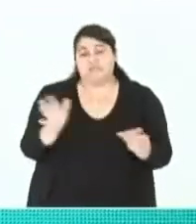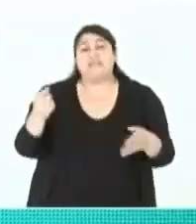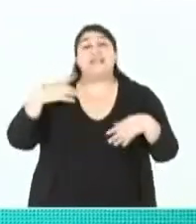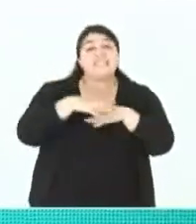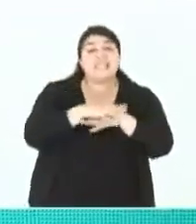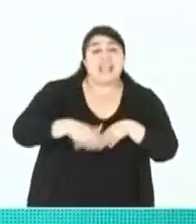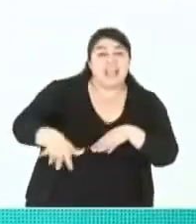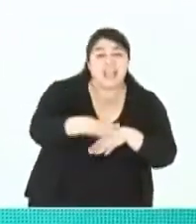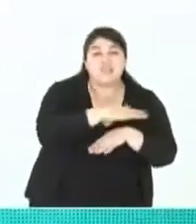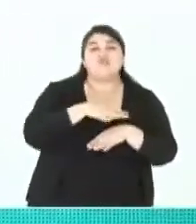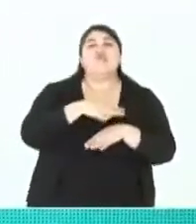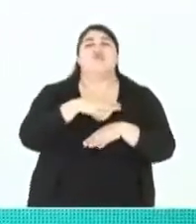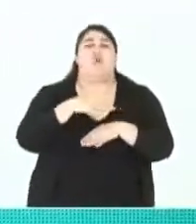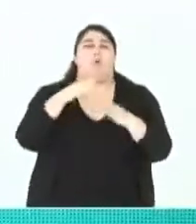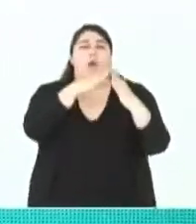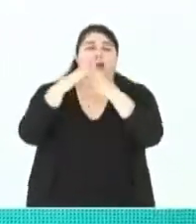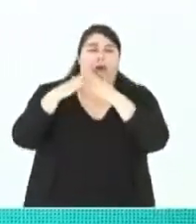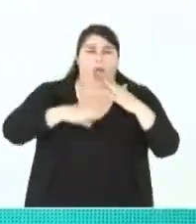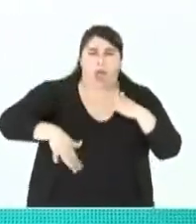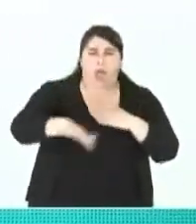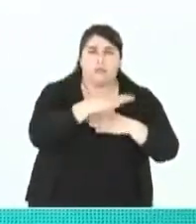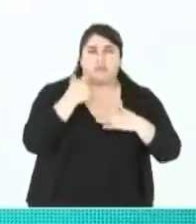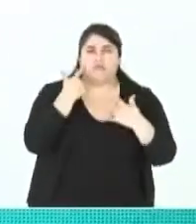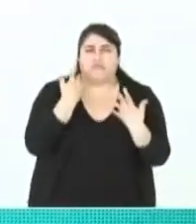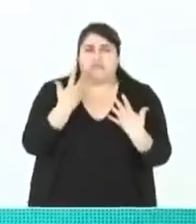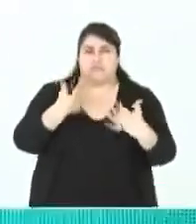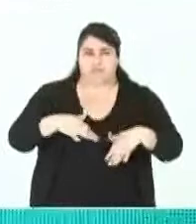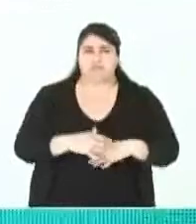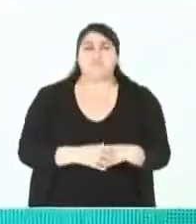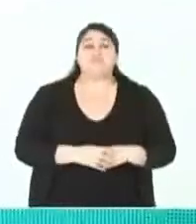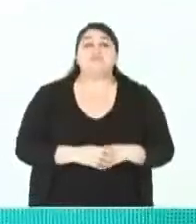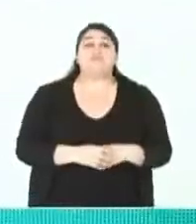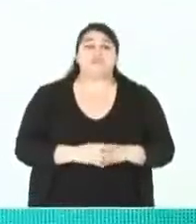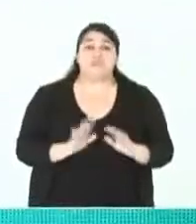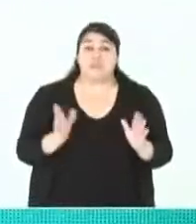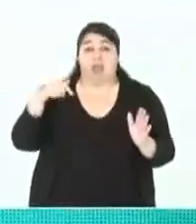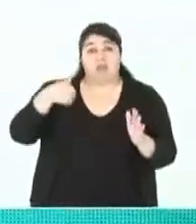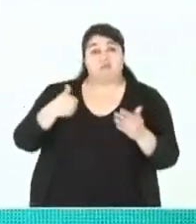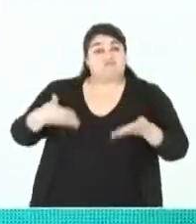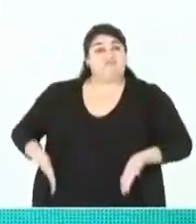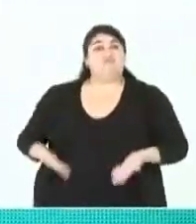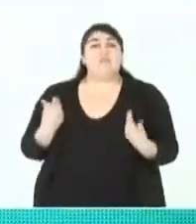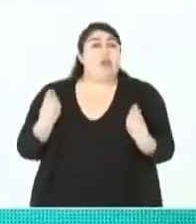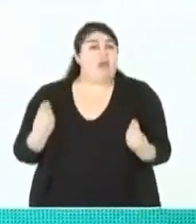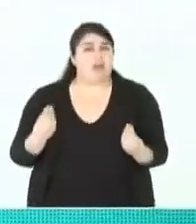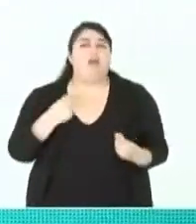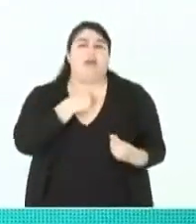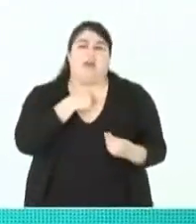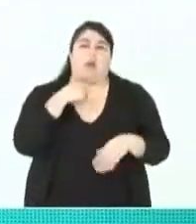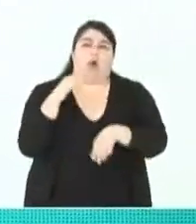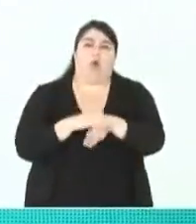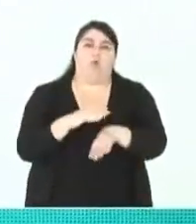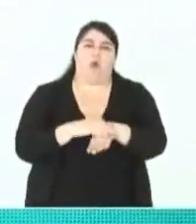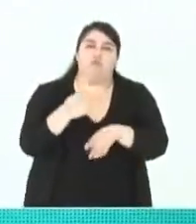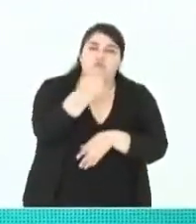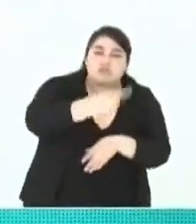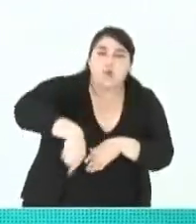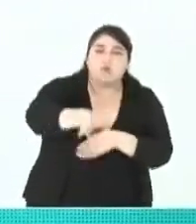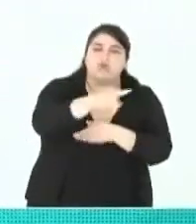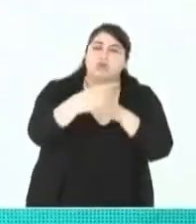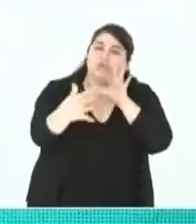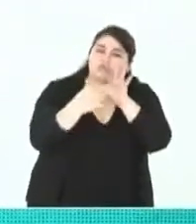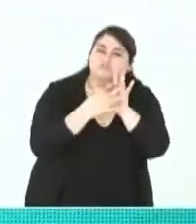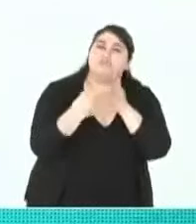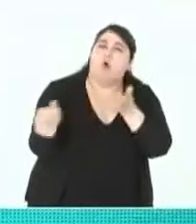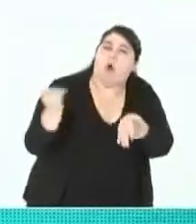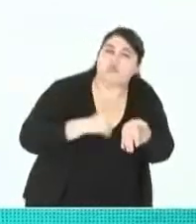nuestros barrios históricos y es la vidriera de nuestro país hoy estoy acá porque quiero renovar mi compromiso con ustedes para mí